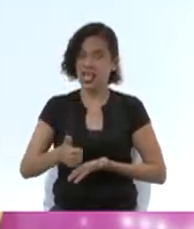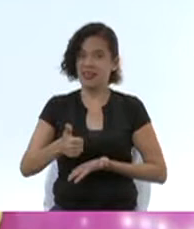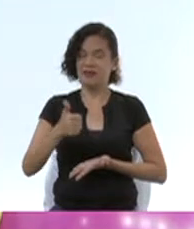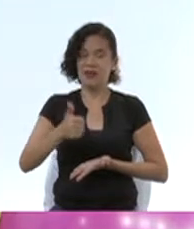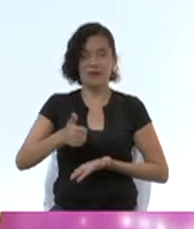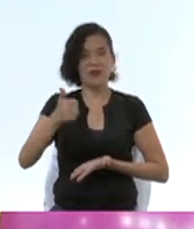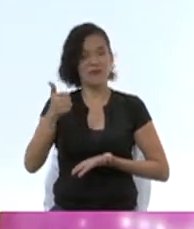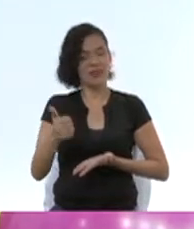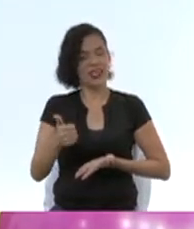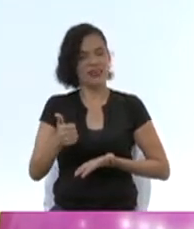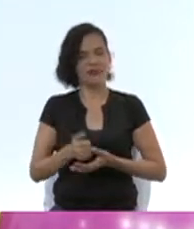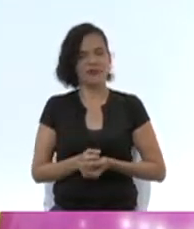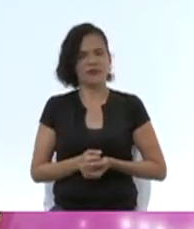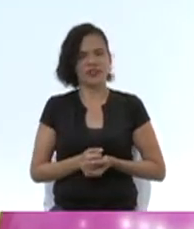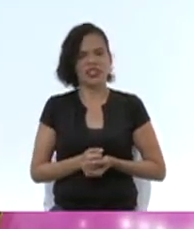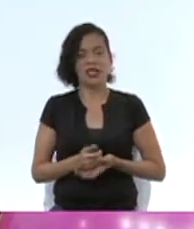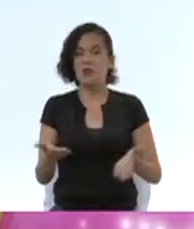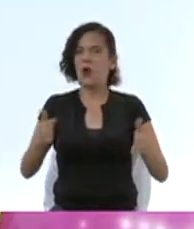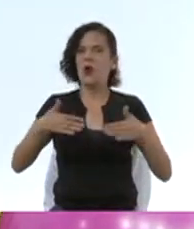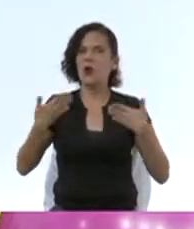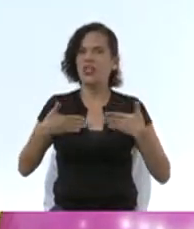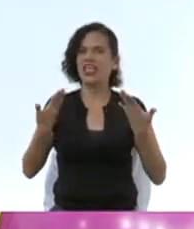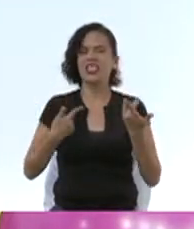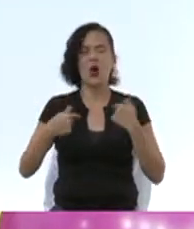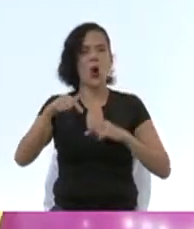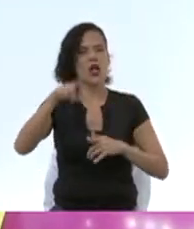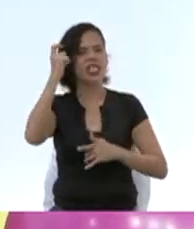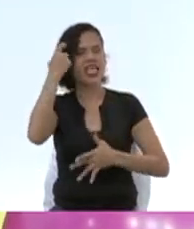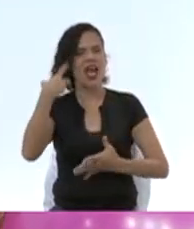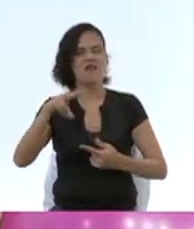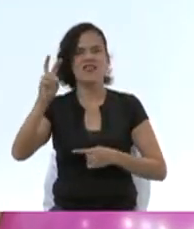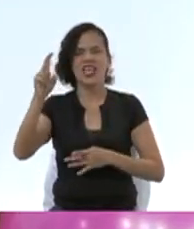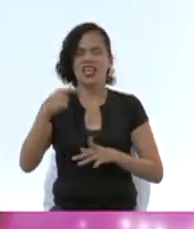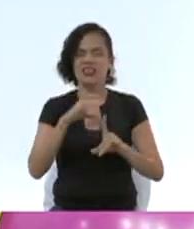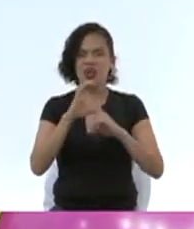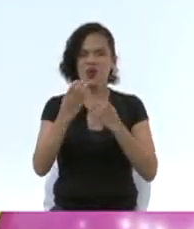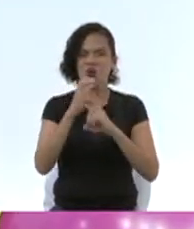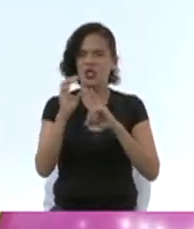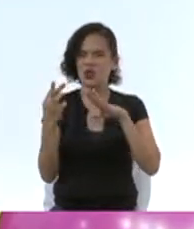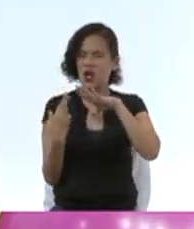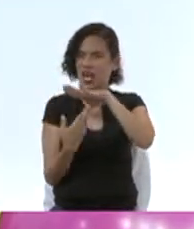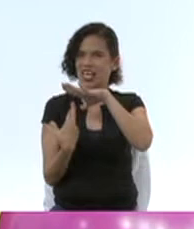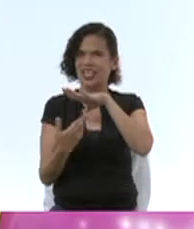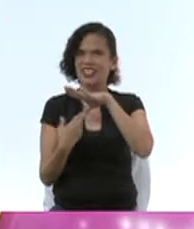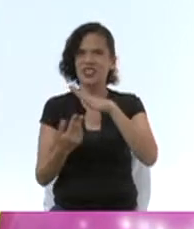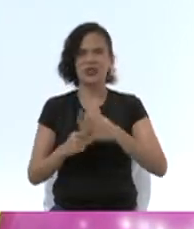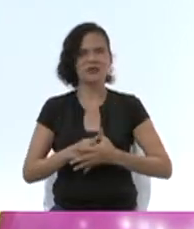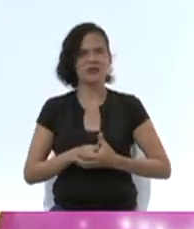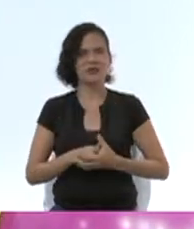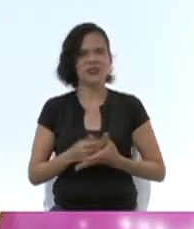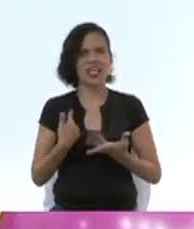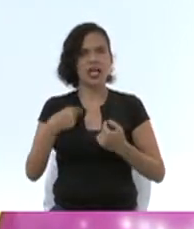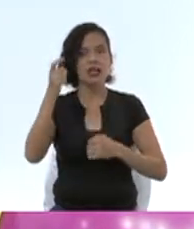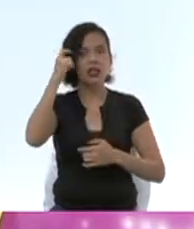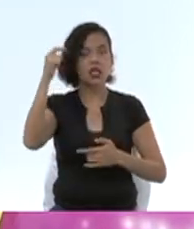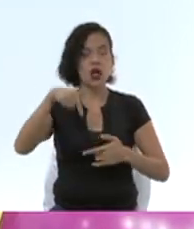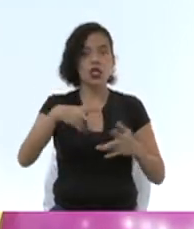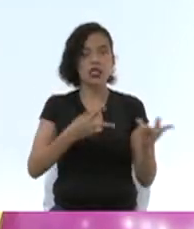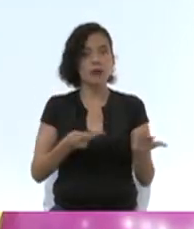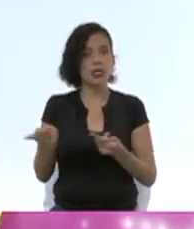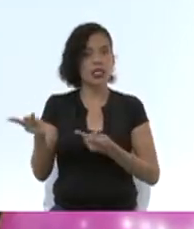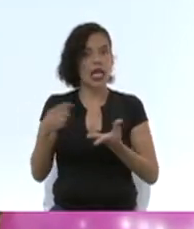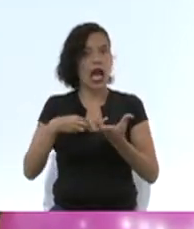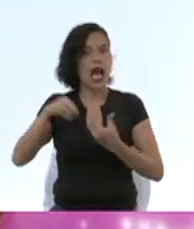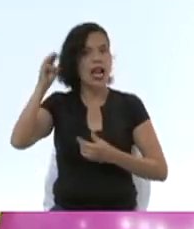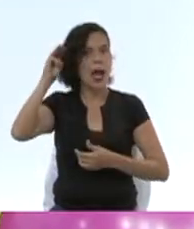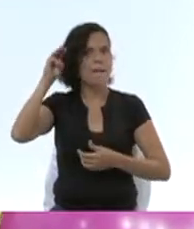Muy bien, bien, bien, bien. Y muy contentos hoy día Viernes de Cultura y Recreación. El día de hoy está invitada